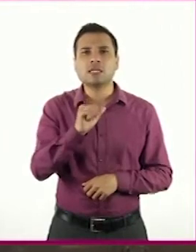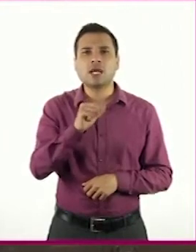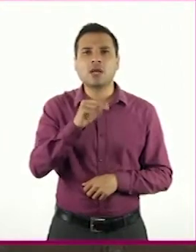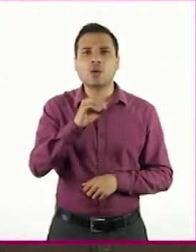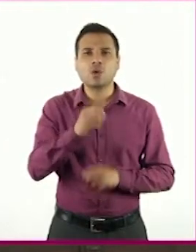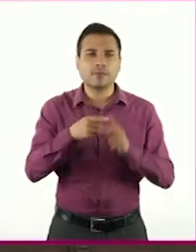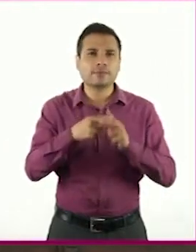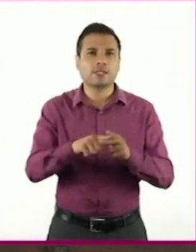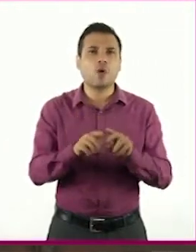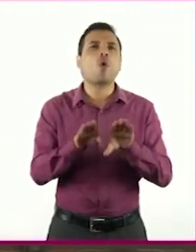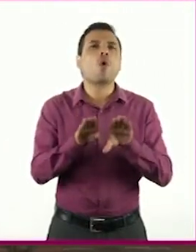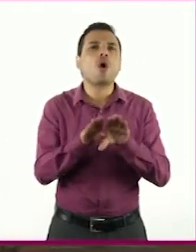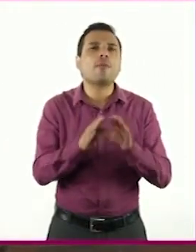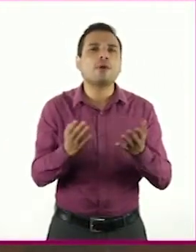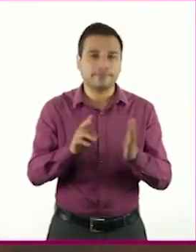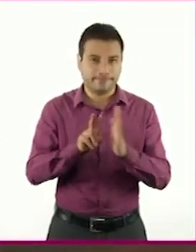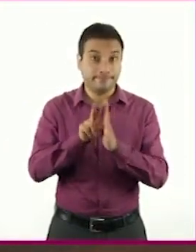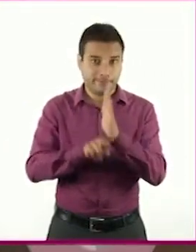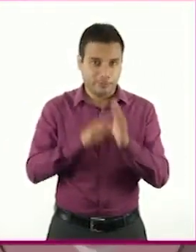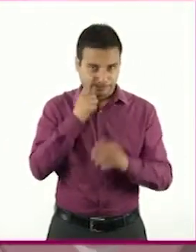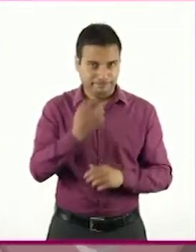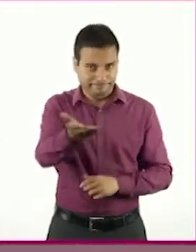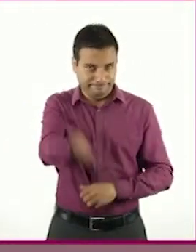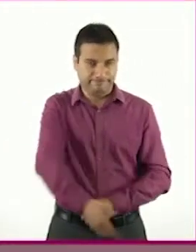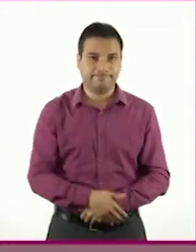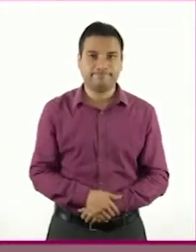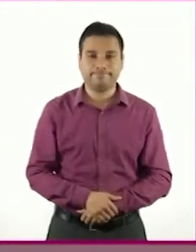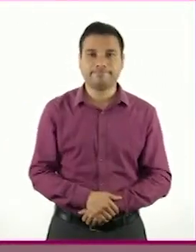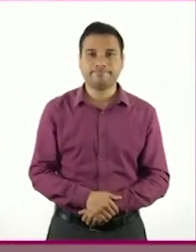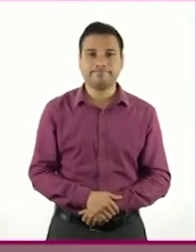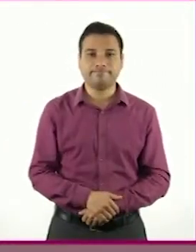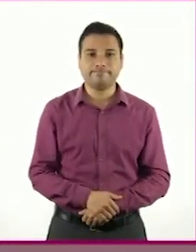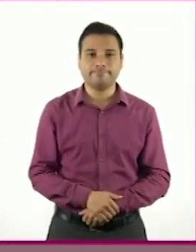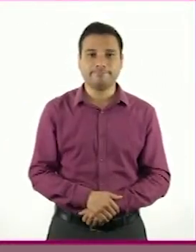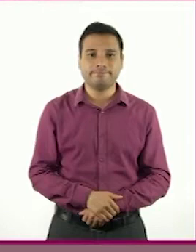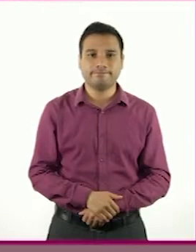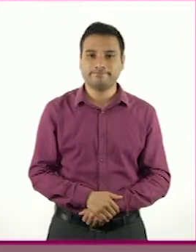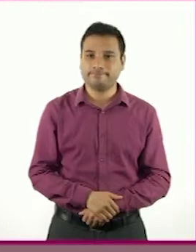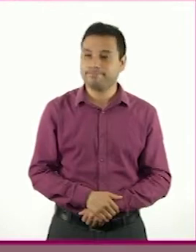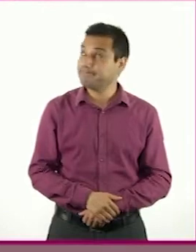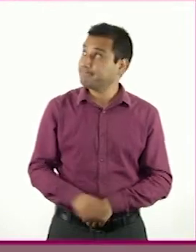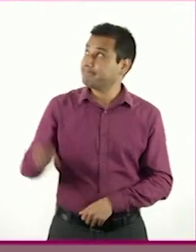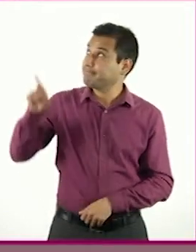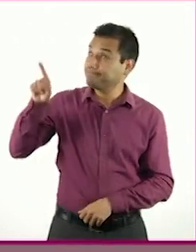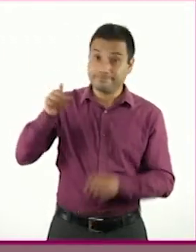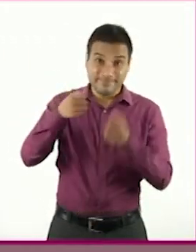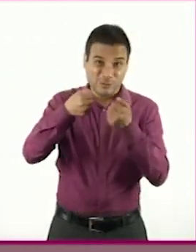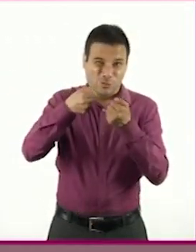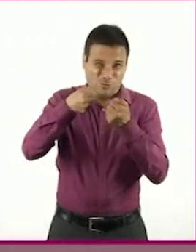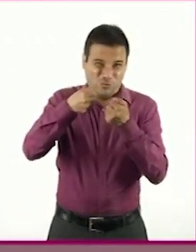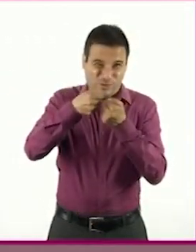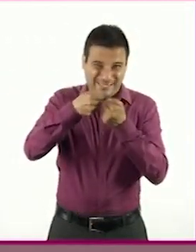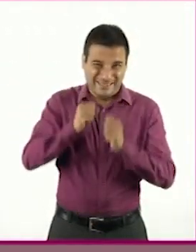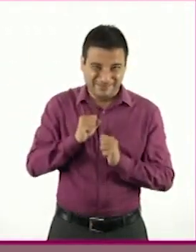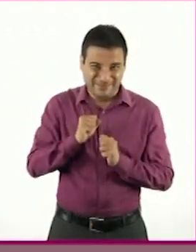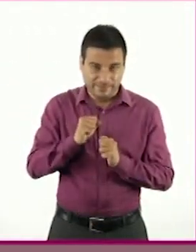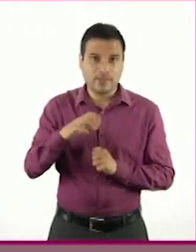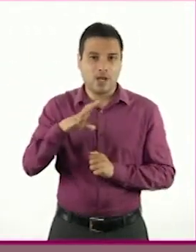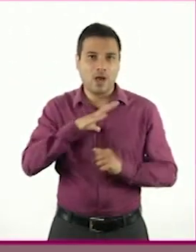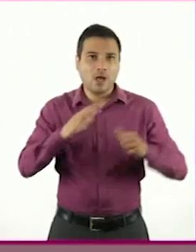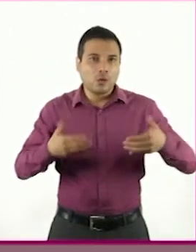Descubrámoslo a través del siguiente video. En la frontera entre México y Estados Unidos hay